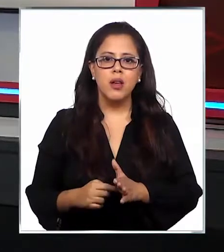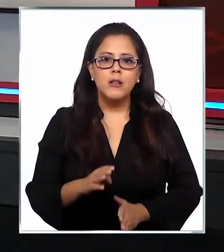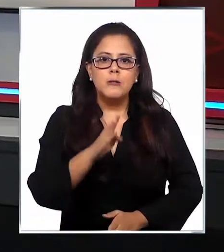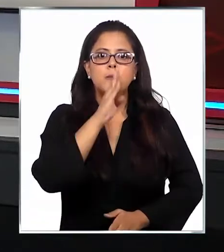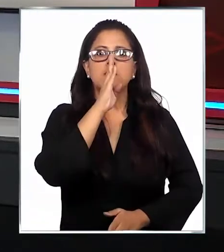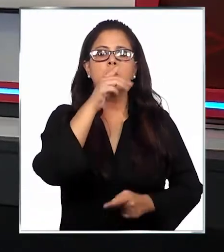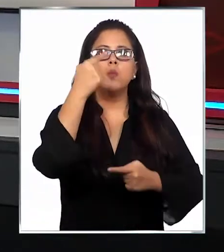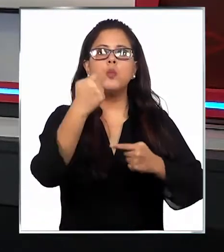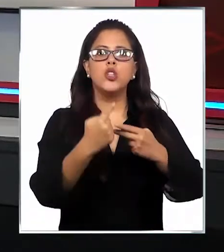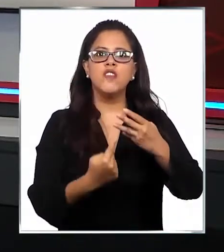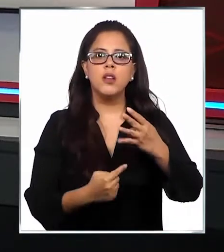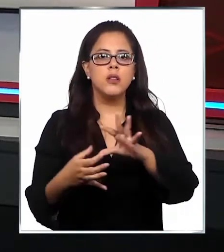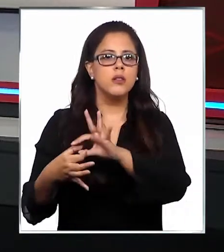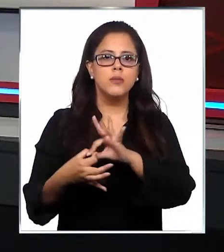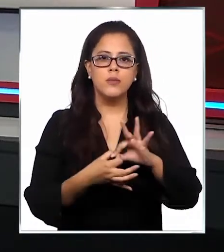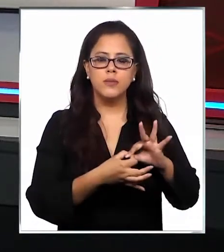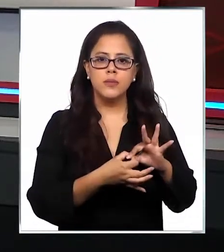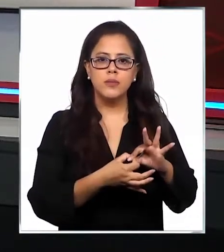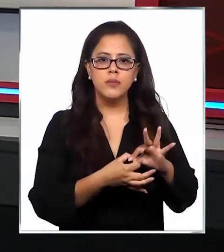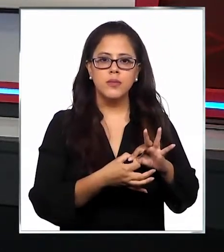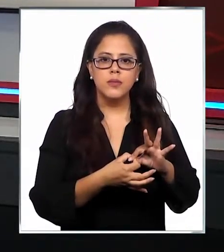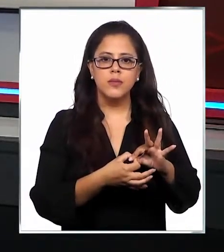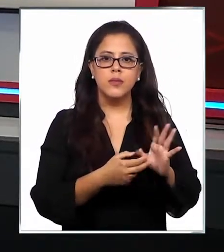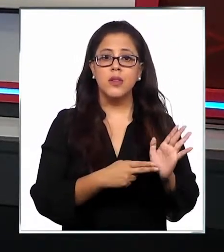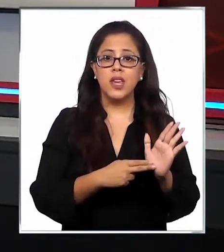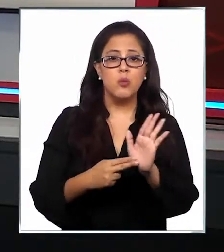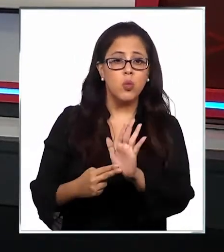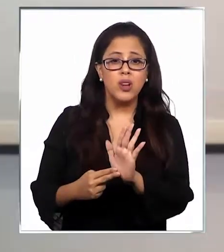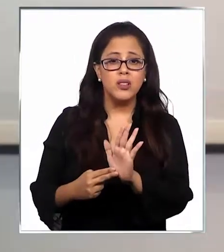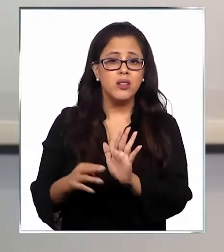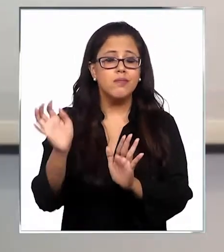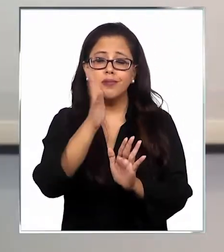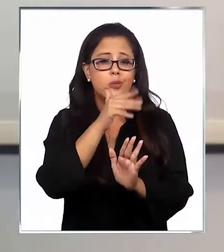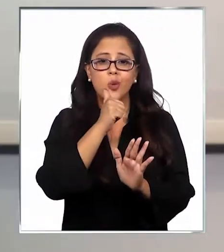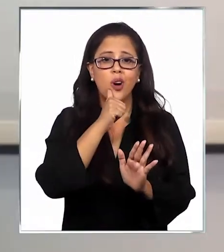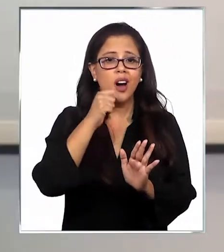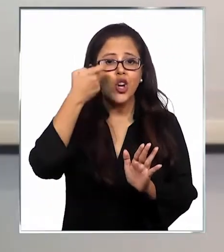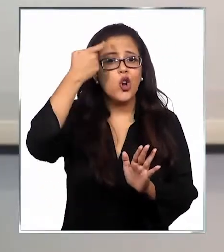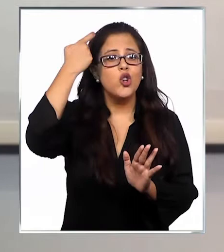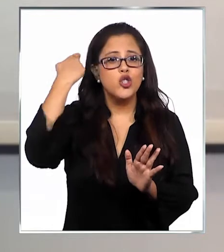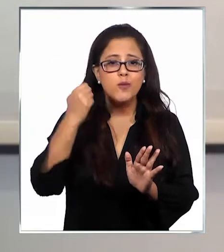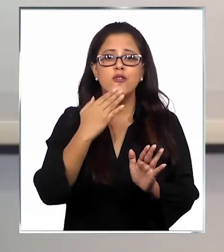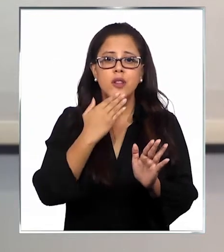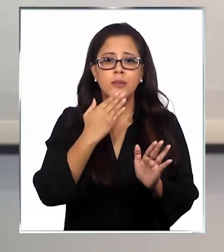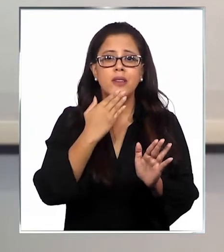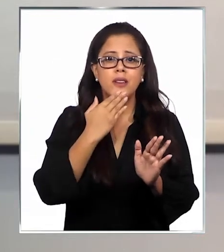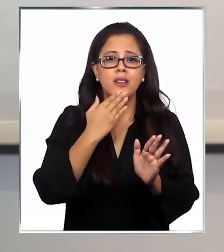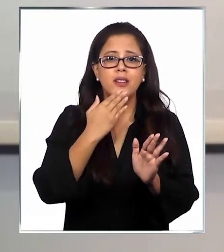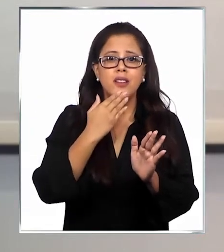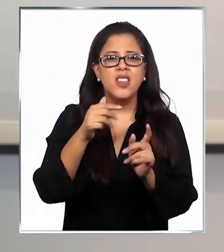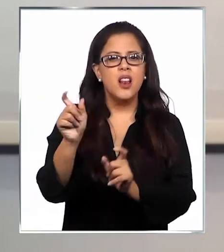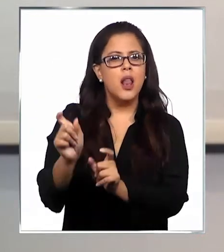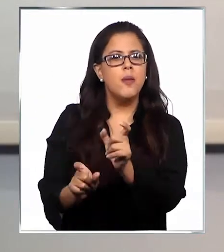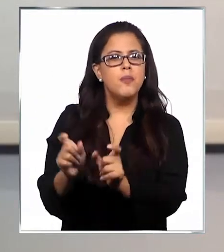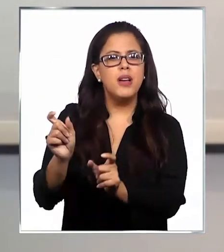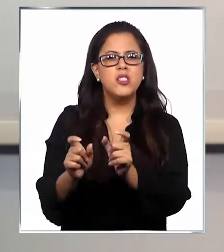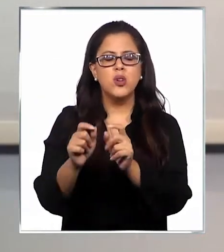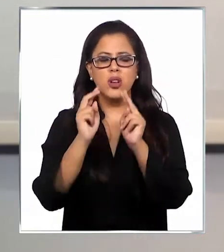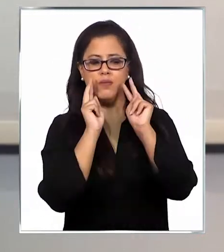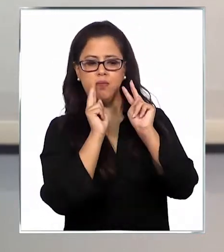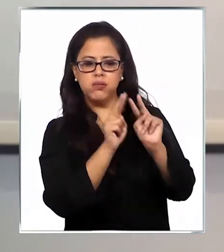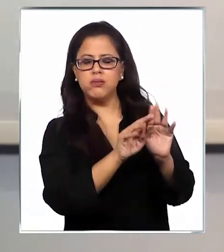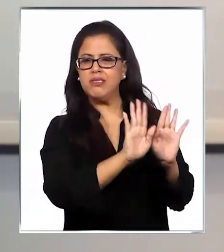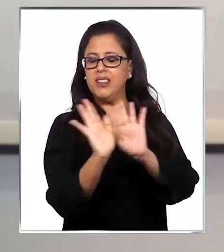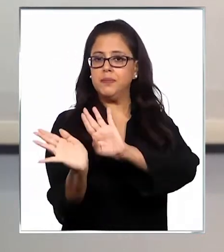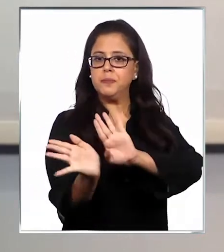por múltiples circunstancias que al final reflejan una falta de conocimiento y una sociedad que es bastante edadista y poco generosa